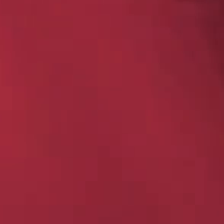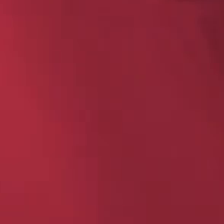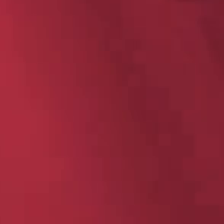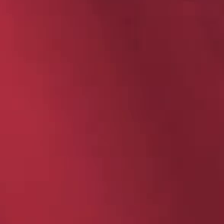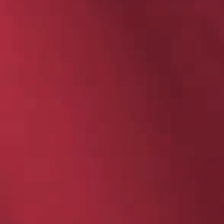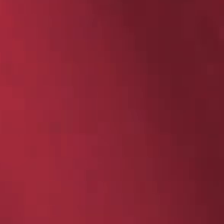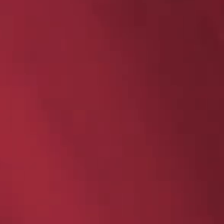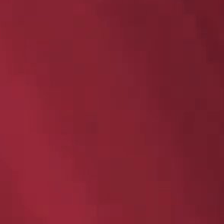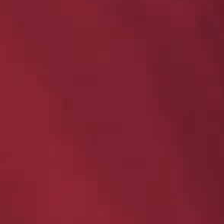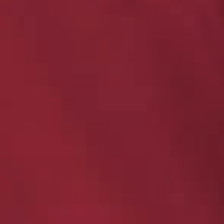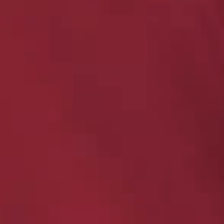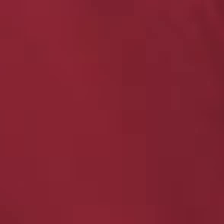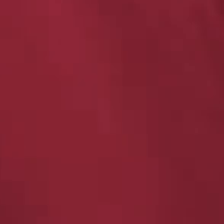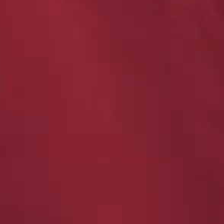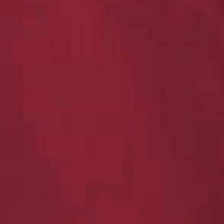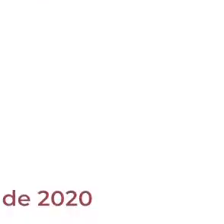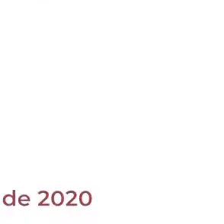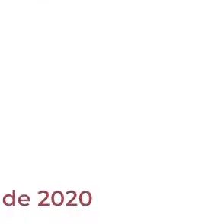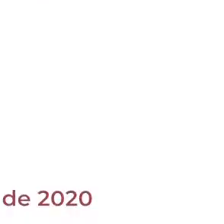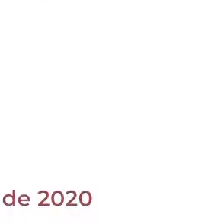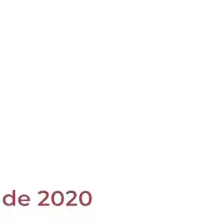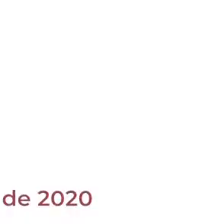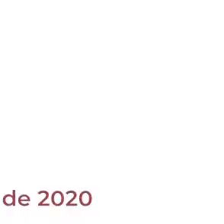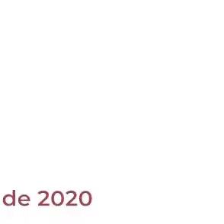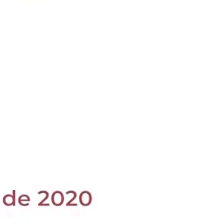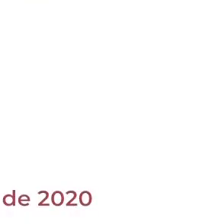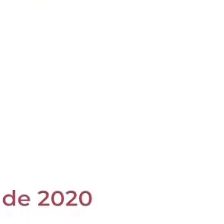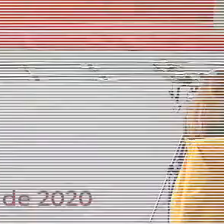Gobierno de México.